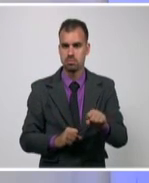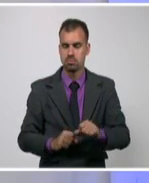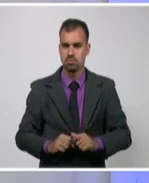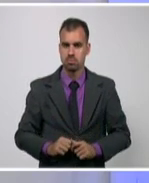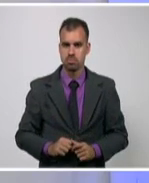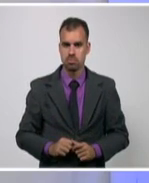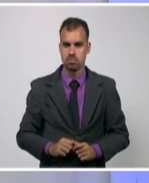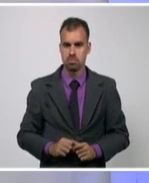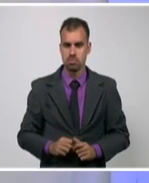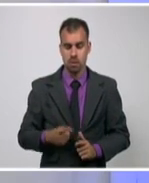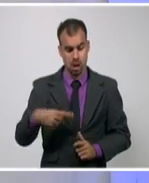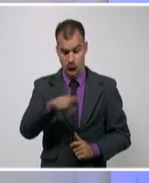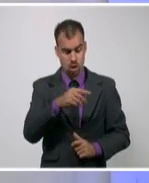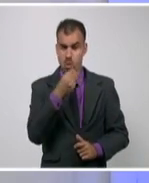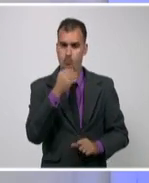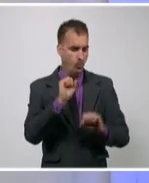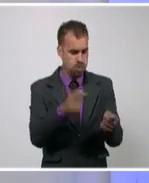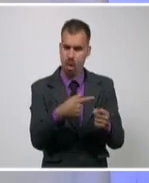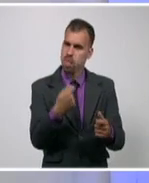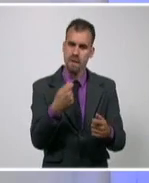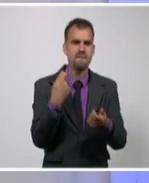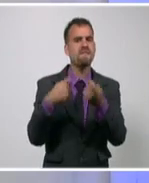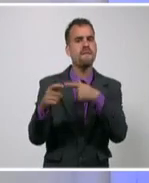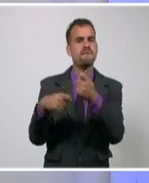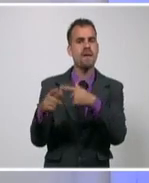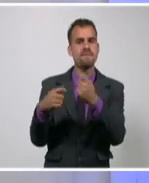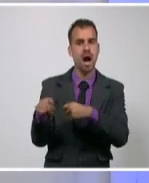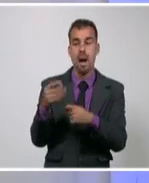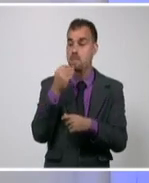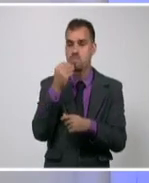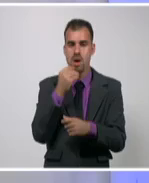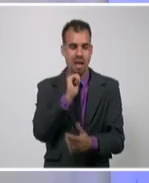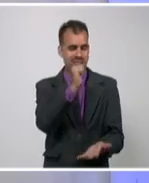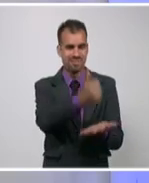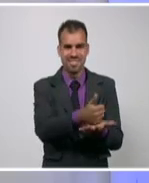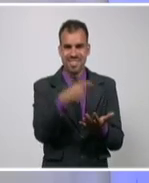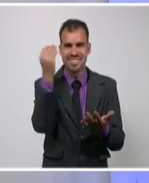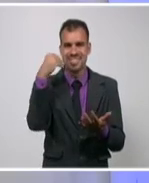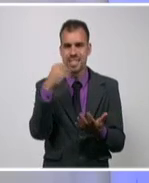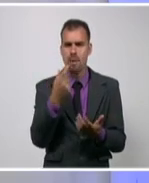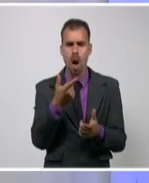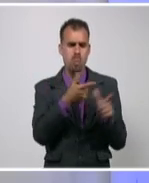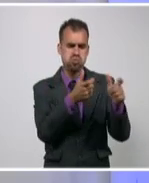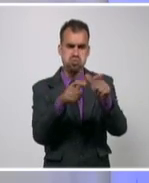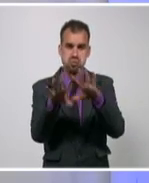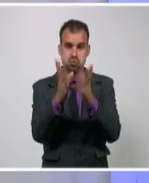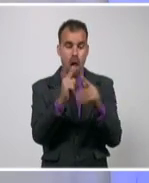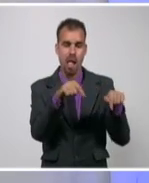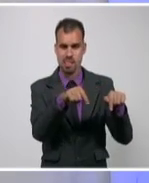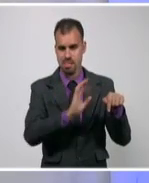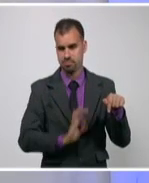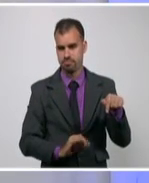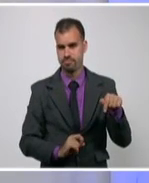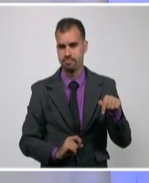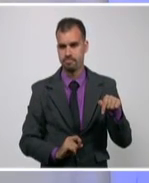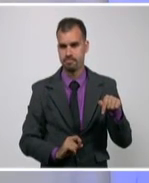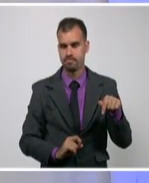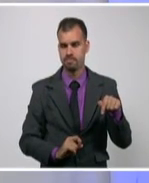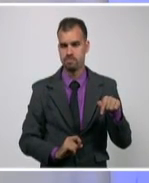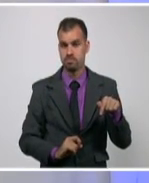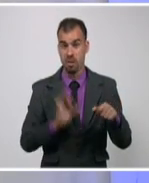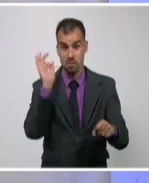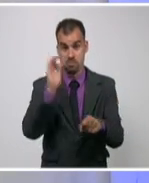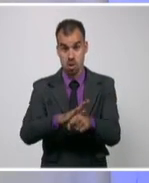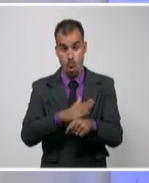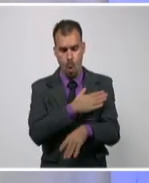arrendar terrenos para el establecimiento de bases navales y carboneras. Desde entonces, una bandera distinta a la que peleó